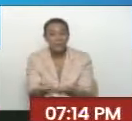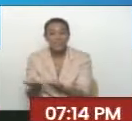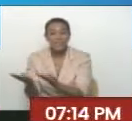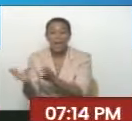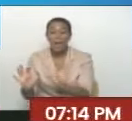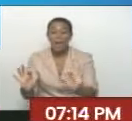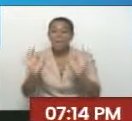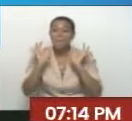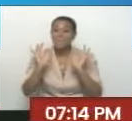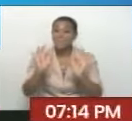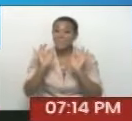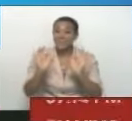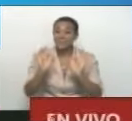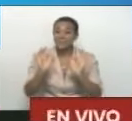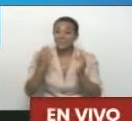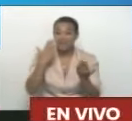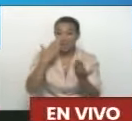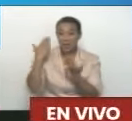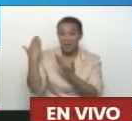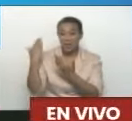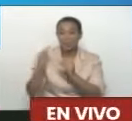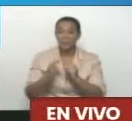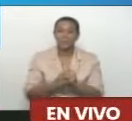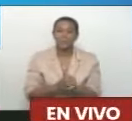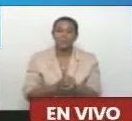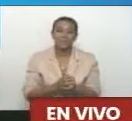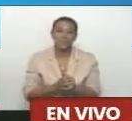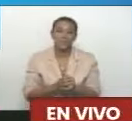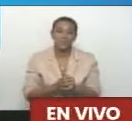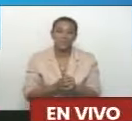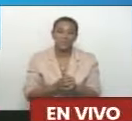invitados especiales, están aquí de